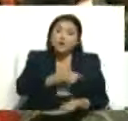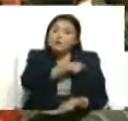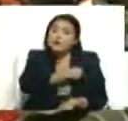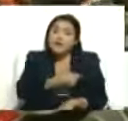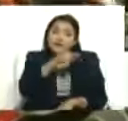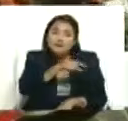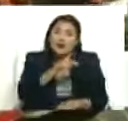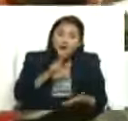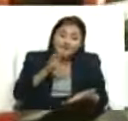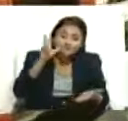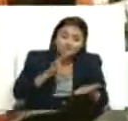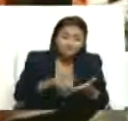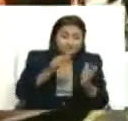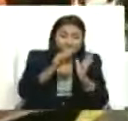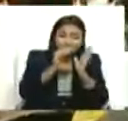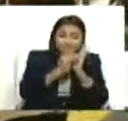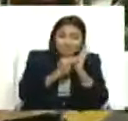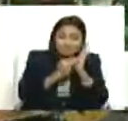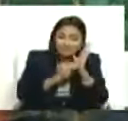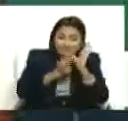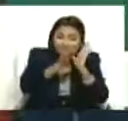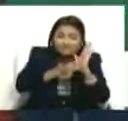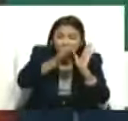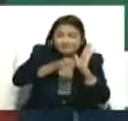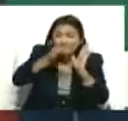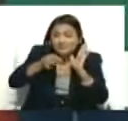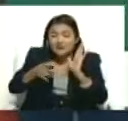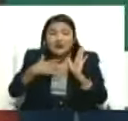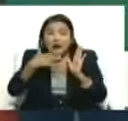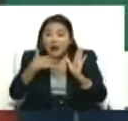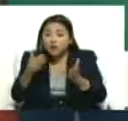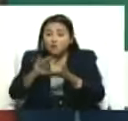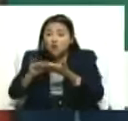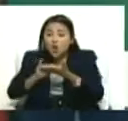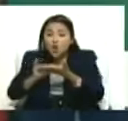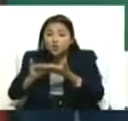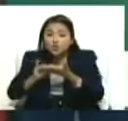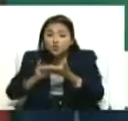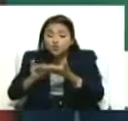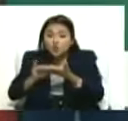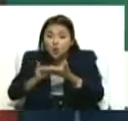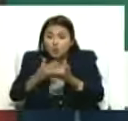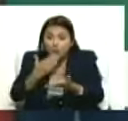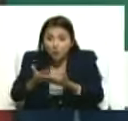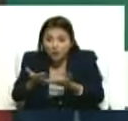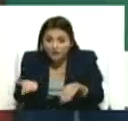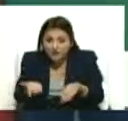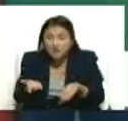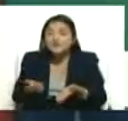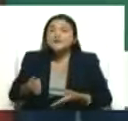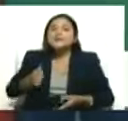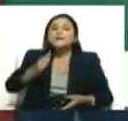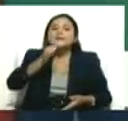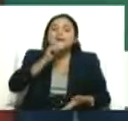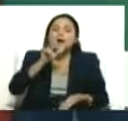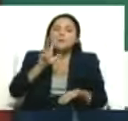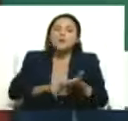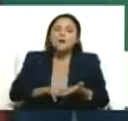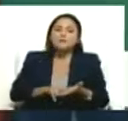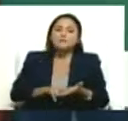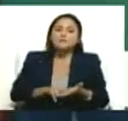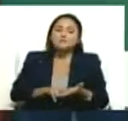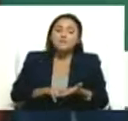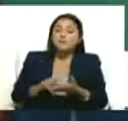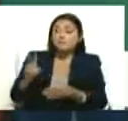Acuerdo de Ginebra es muy claro. Cualquier solución que se plantee debe contar con la aprobación de las